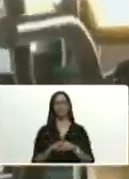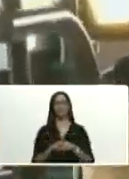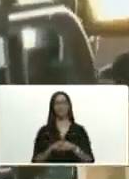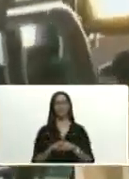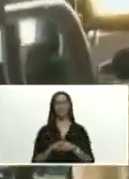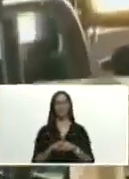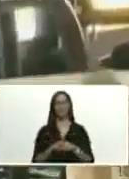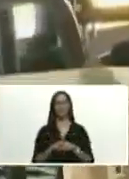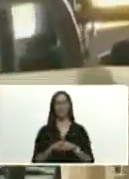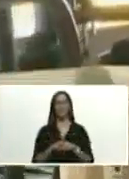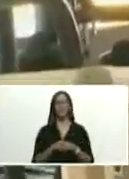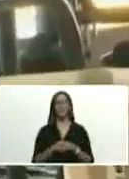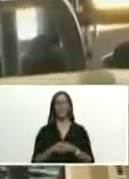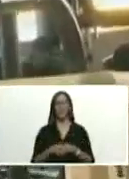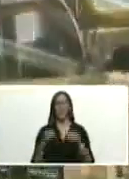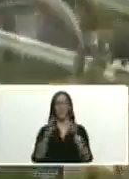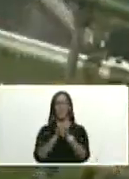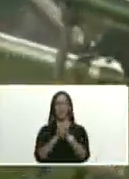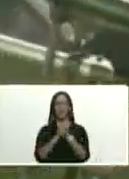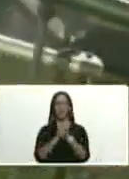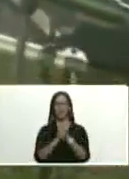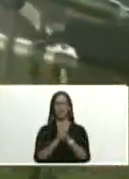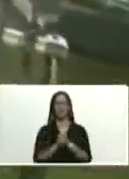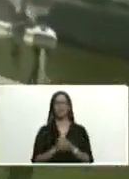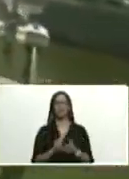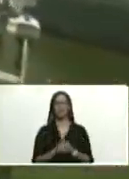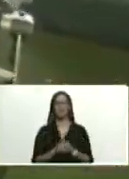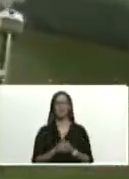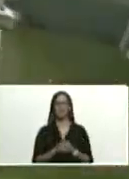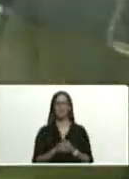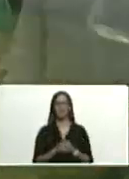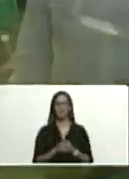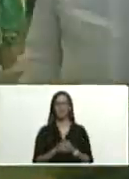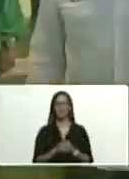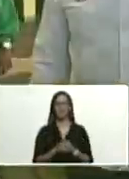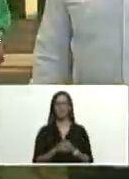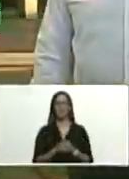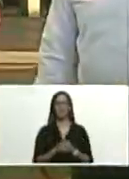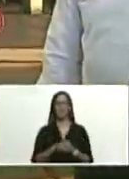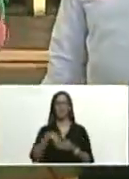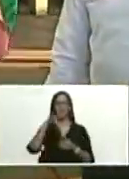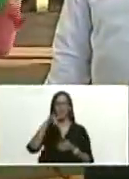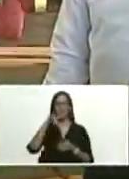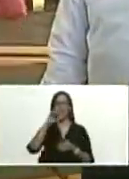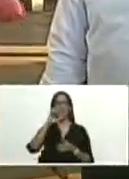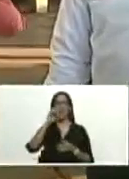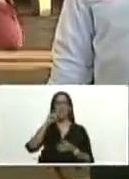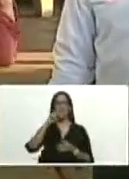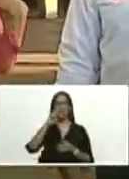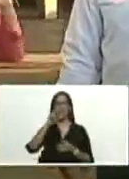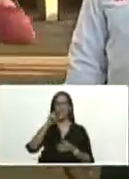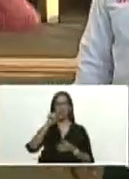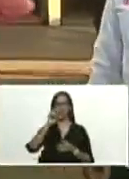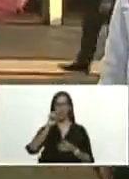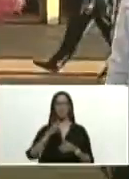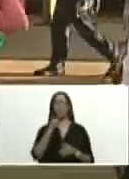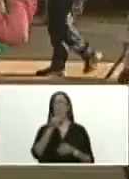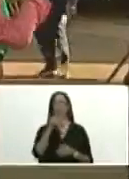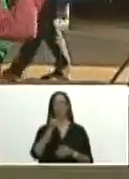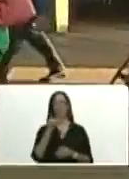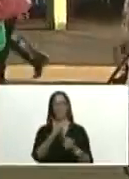Néstor astudillo compañero jerson Emerson Emerson Sí muy buenas tardes presidente hermano